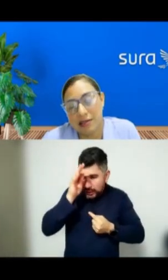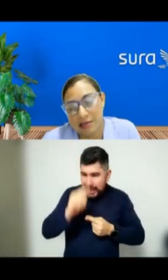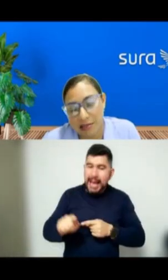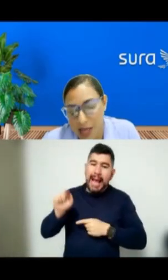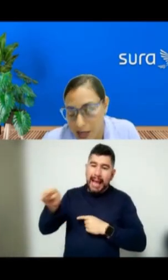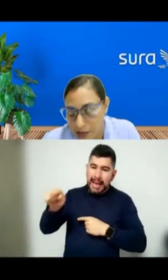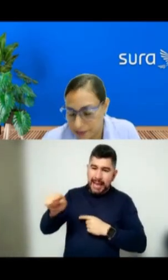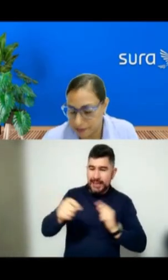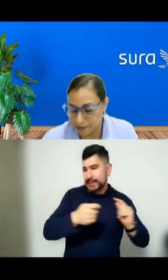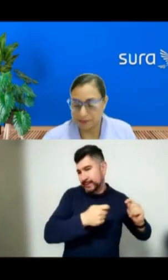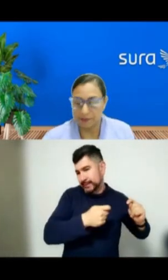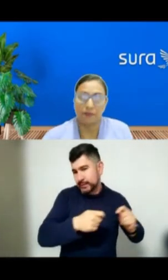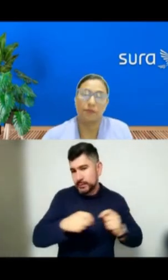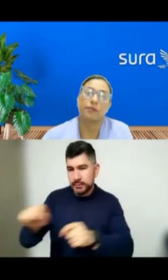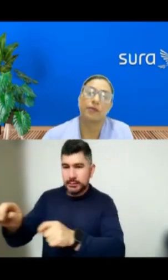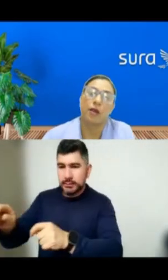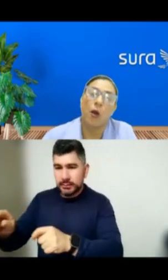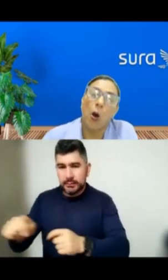centro asistencial.